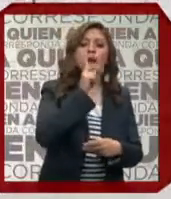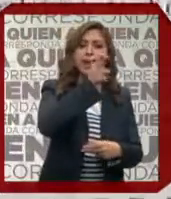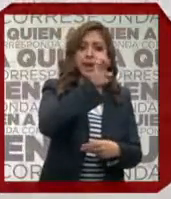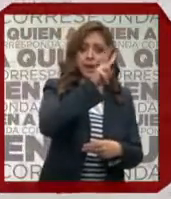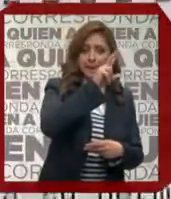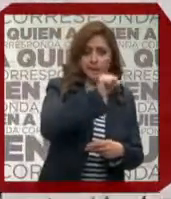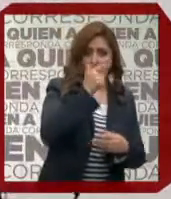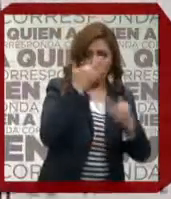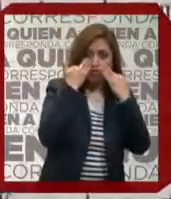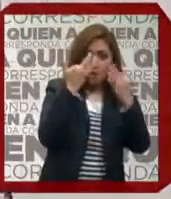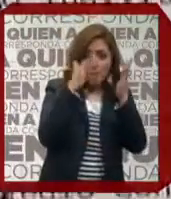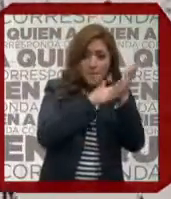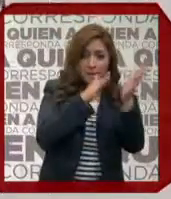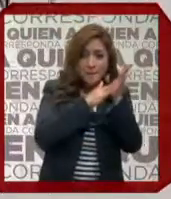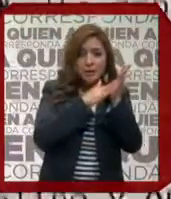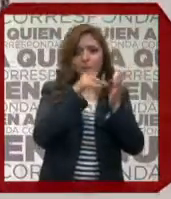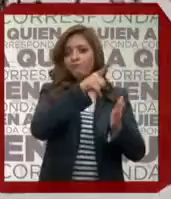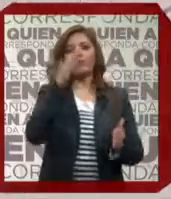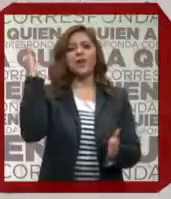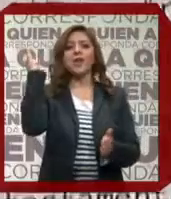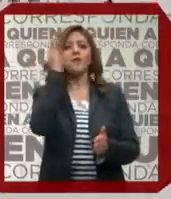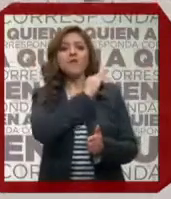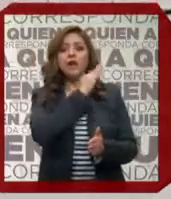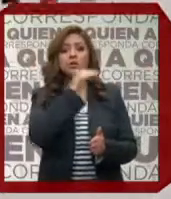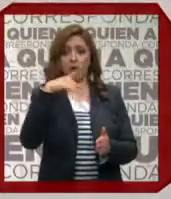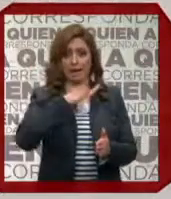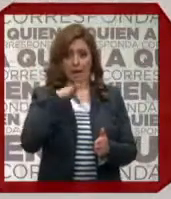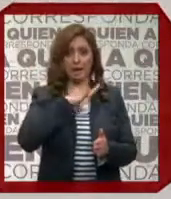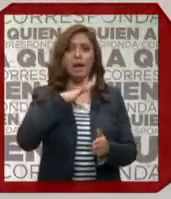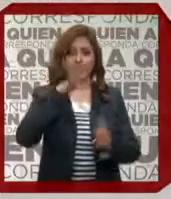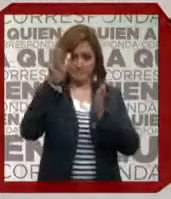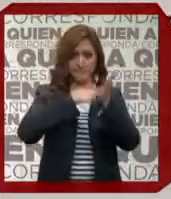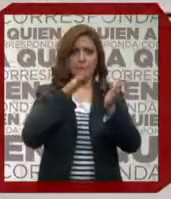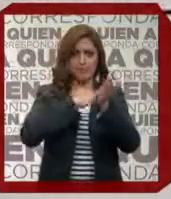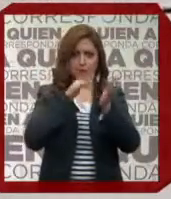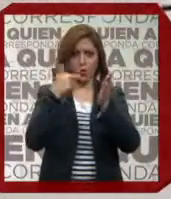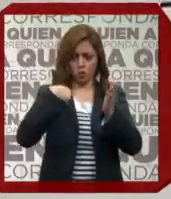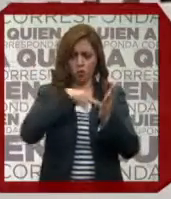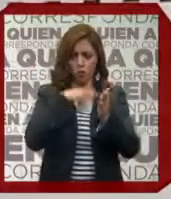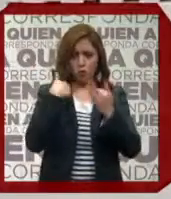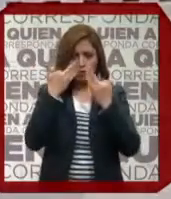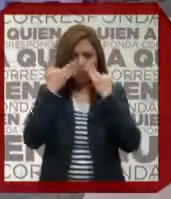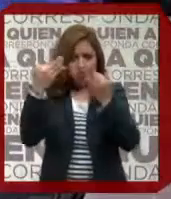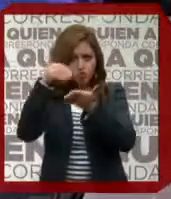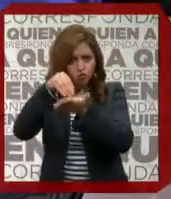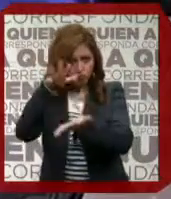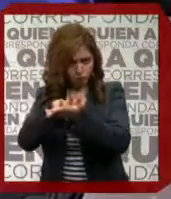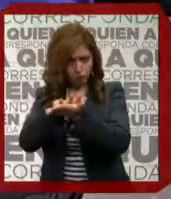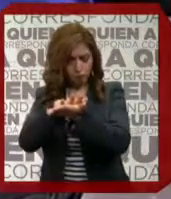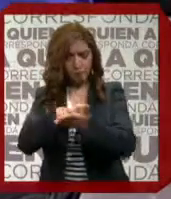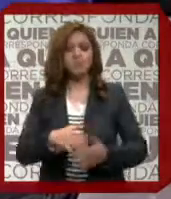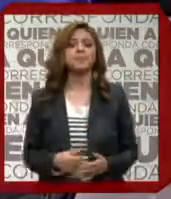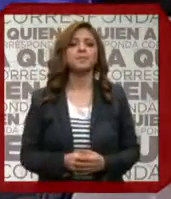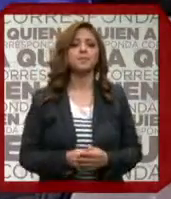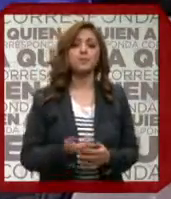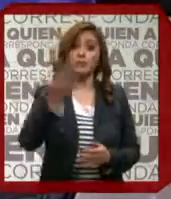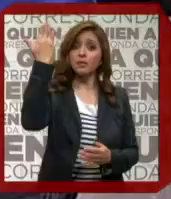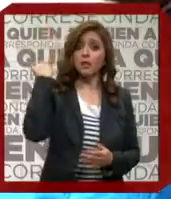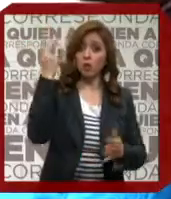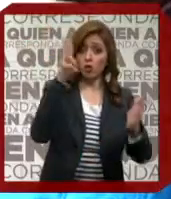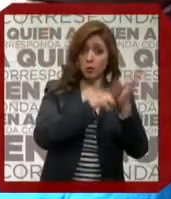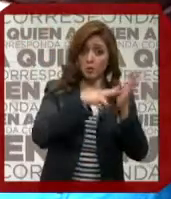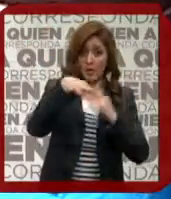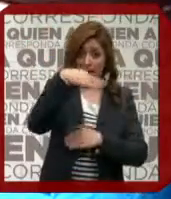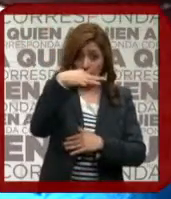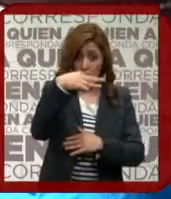Martínez que el documento es totalmente falso y tenemos nuestra sentencia firme. A pesar de eso, en 2014...